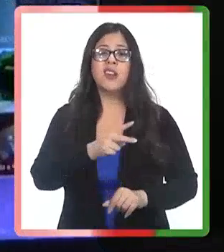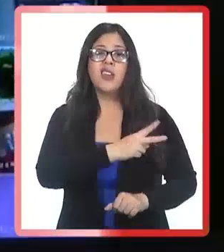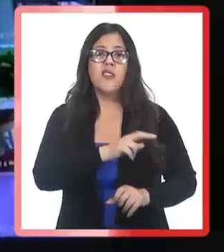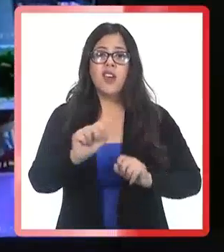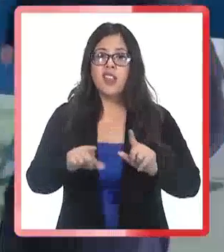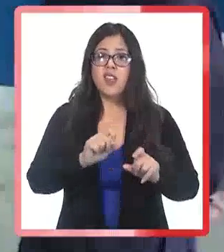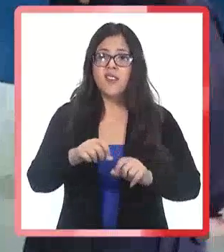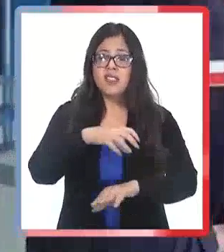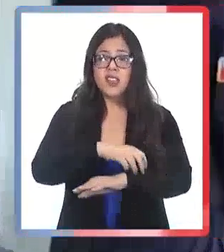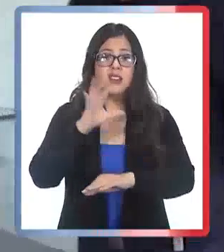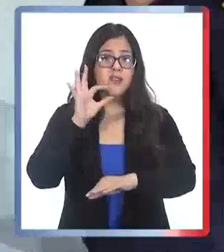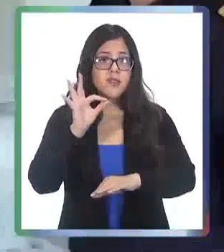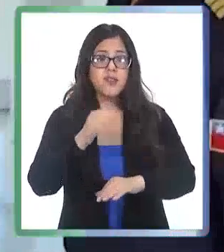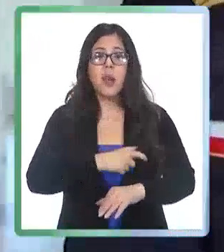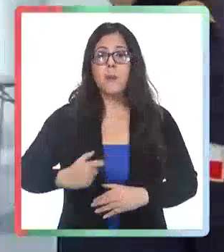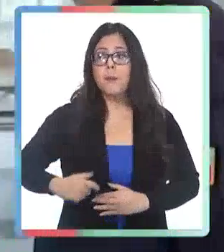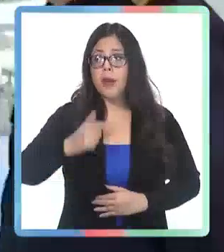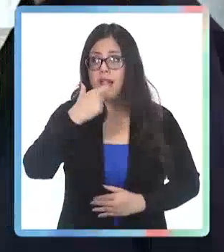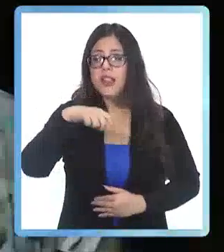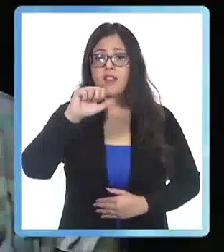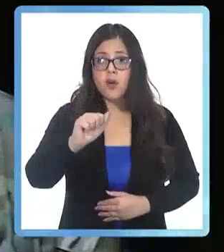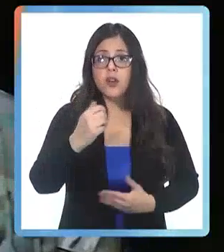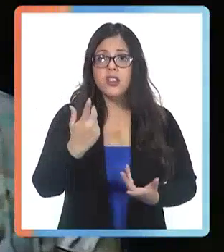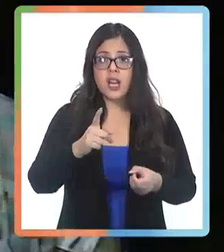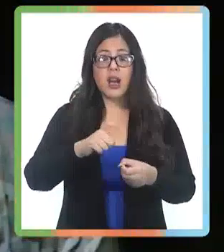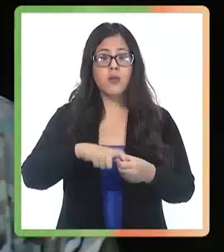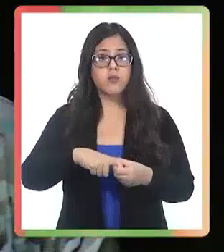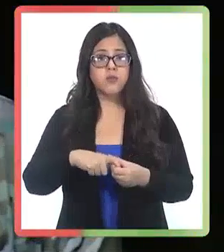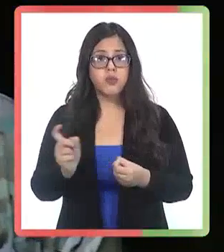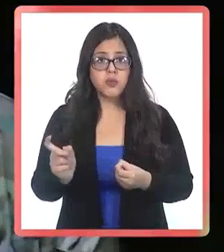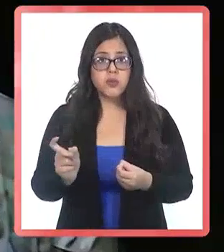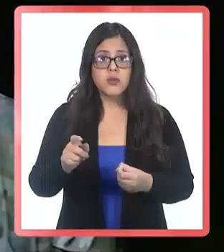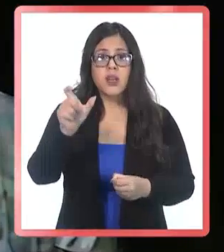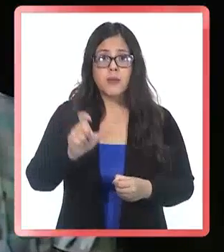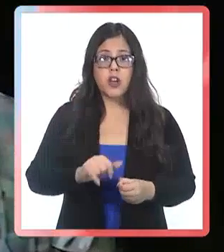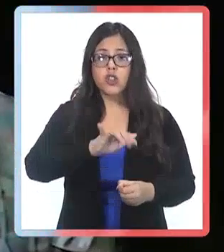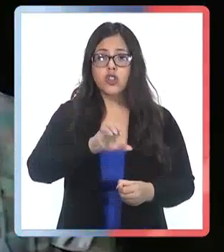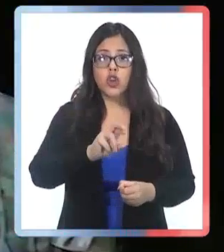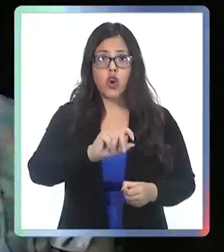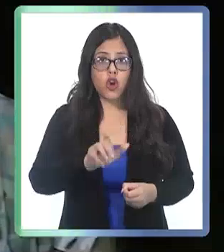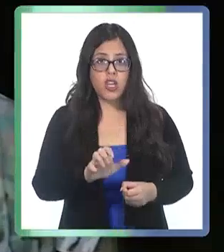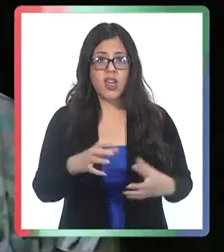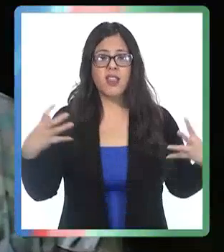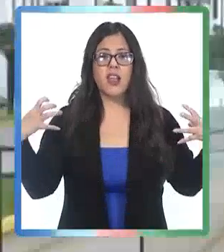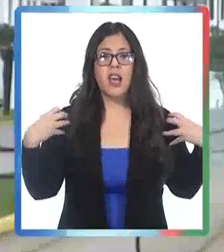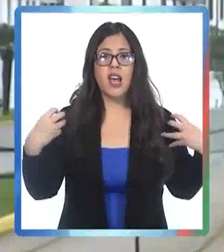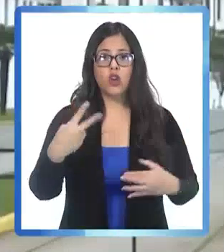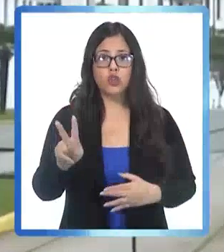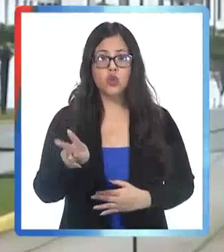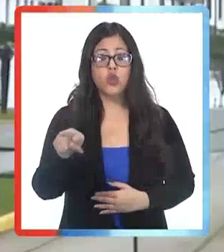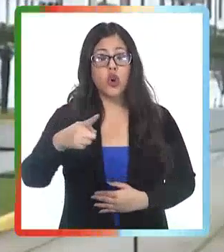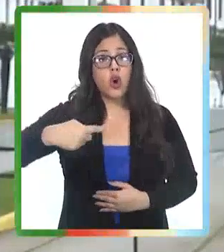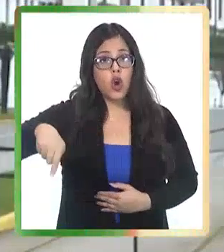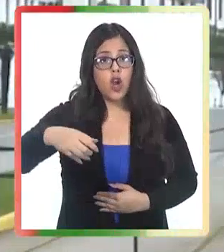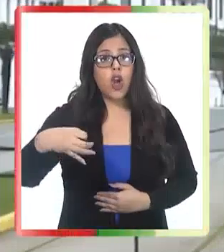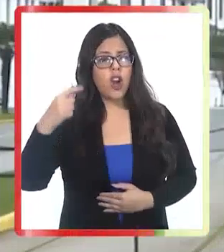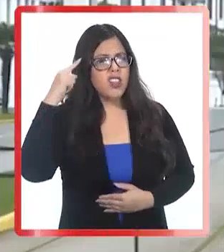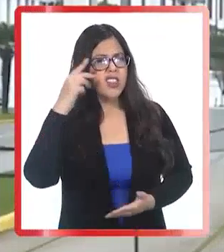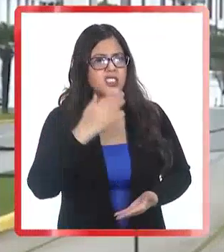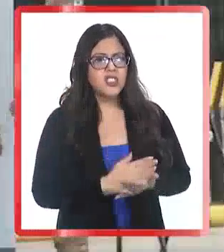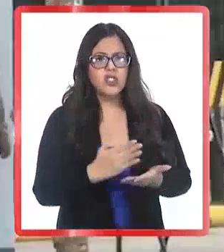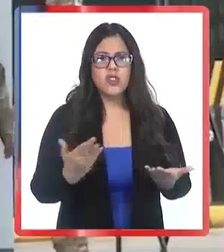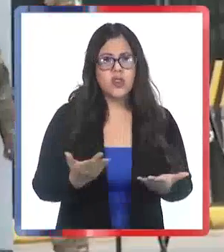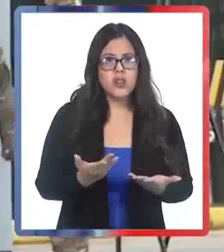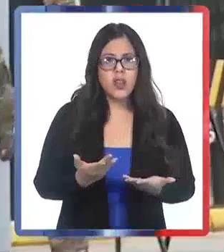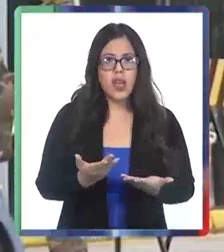defensa en Biobío, el presidente Gabriel Boric removió al contraalmirante Jorge Parga de su cargo. La Moneda confirmó que la